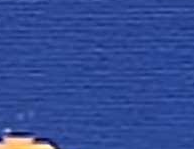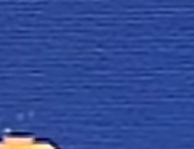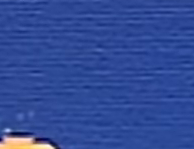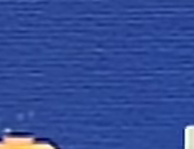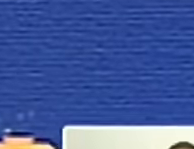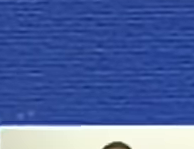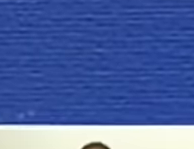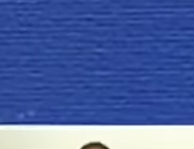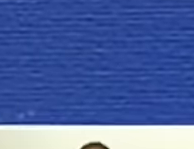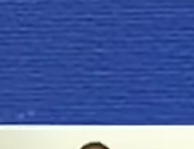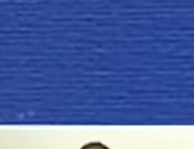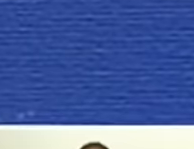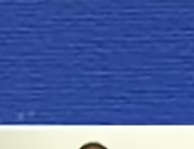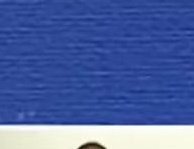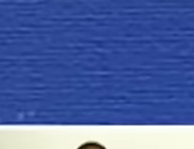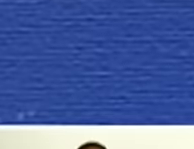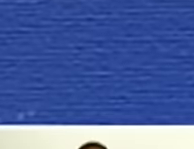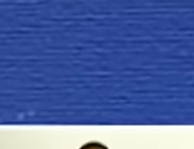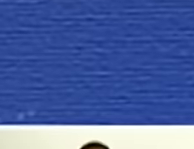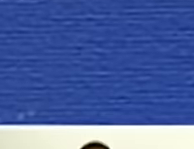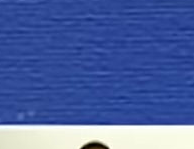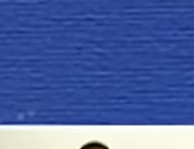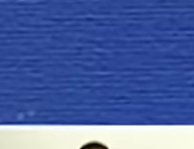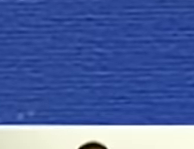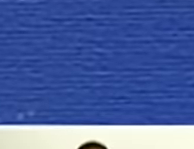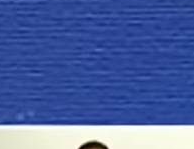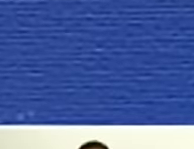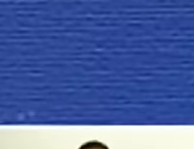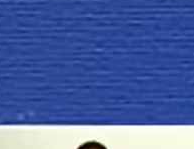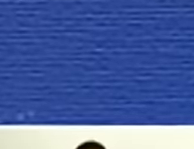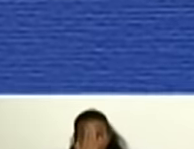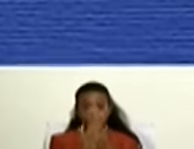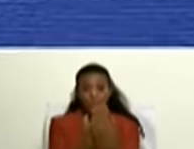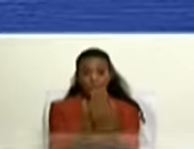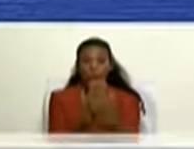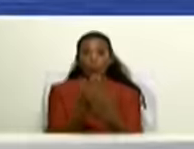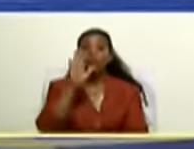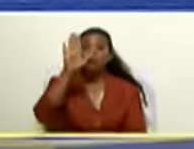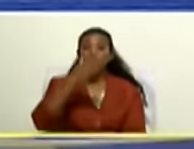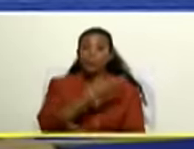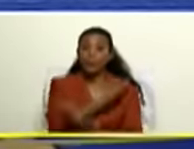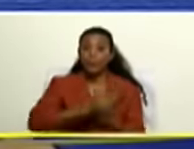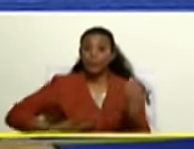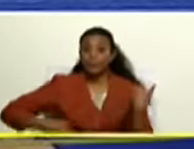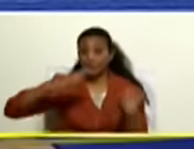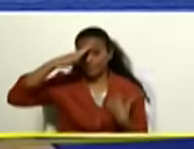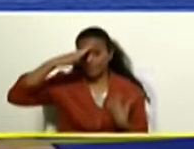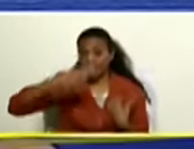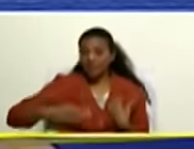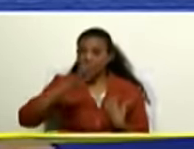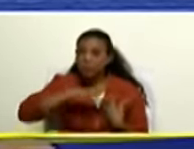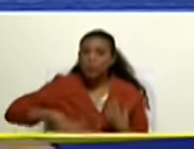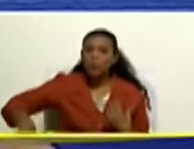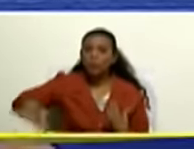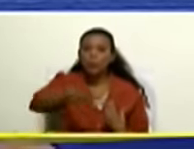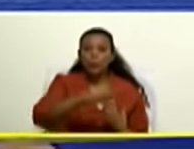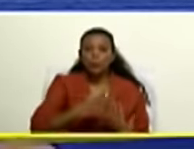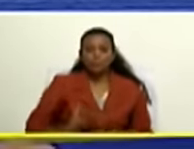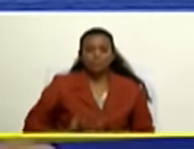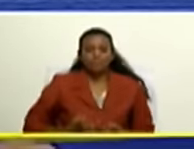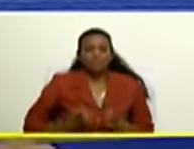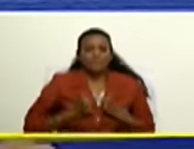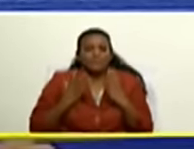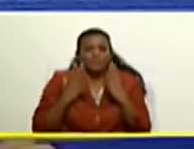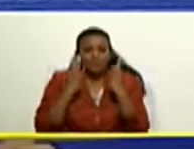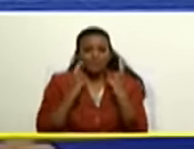estar frente a frente con el futuro militar de Venezuela. Me emociona